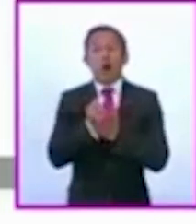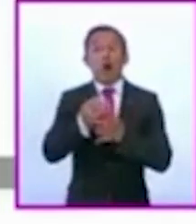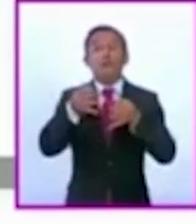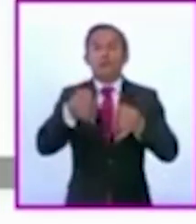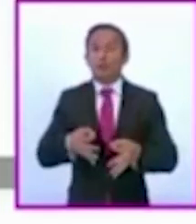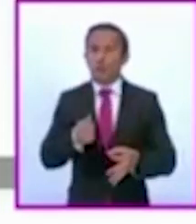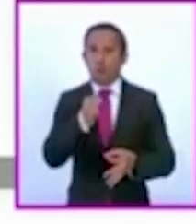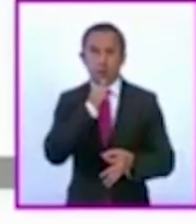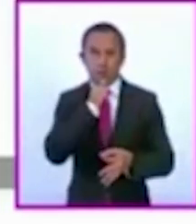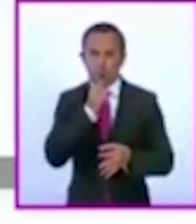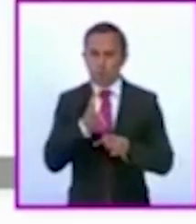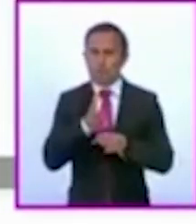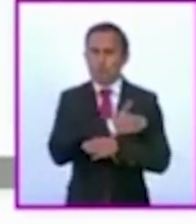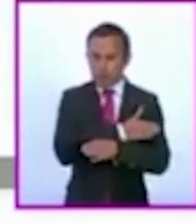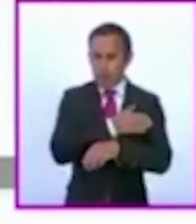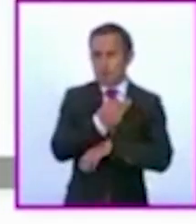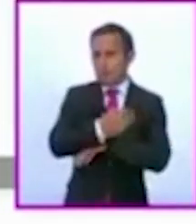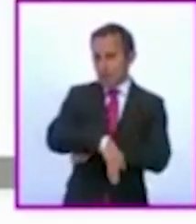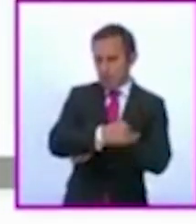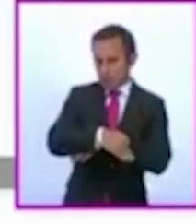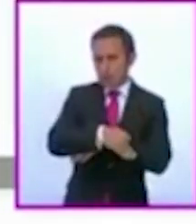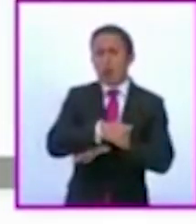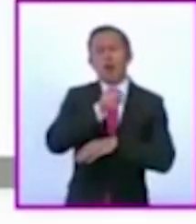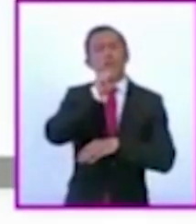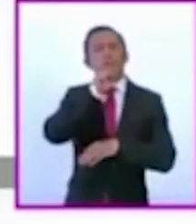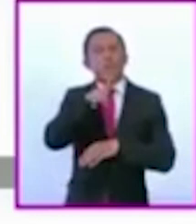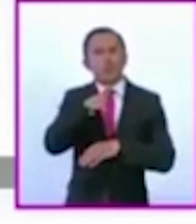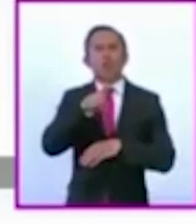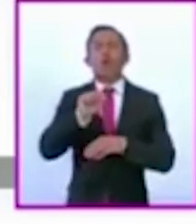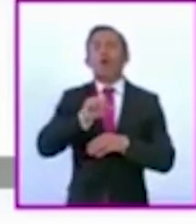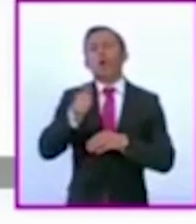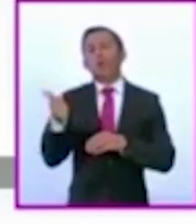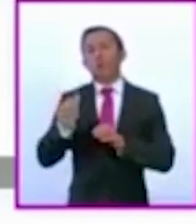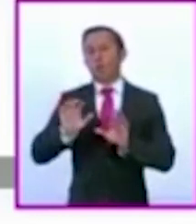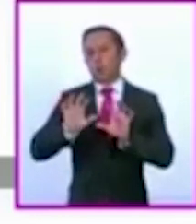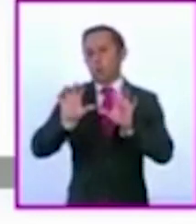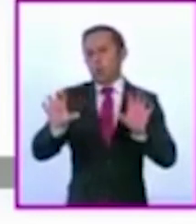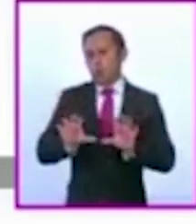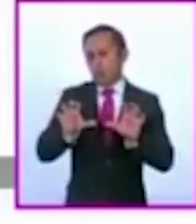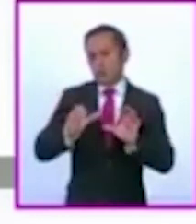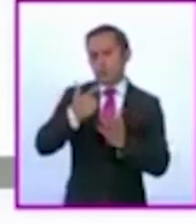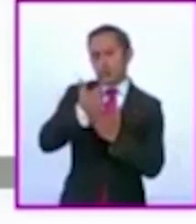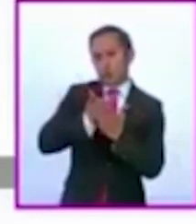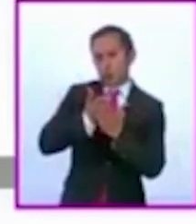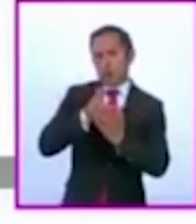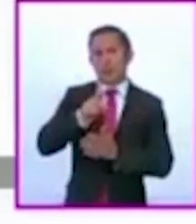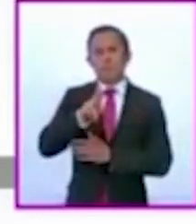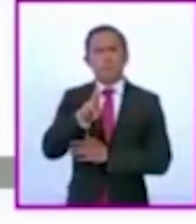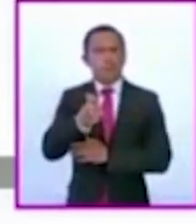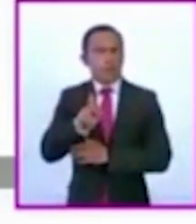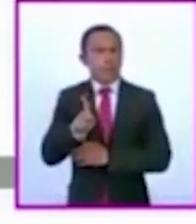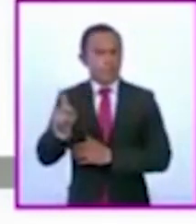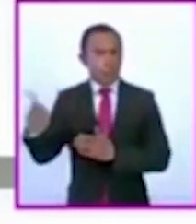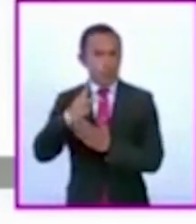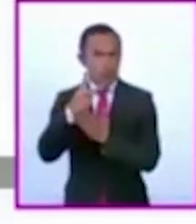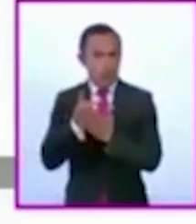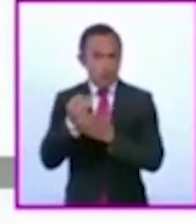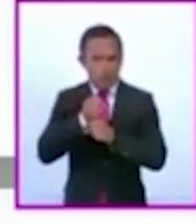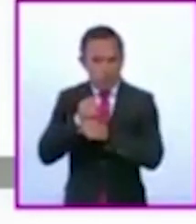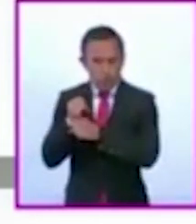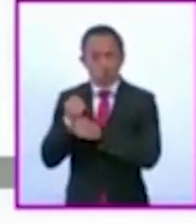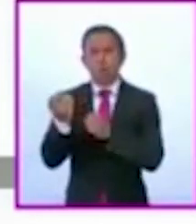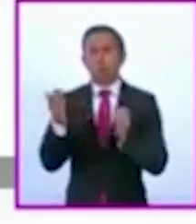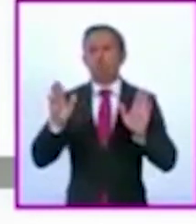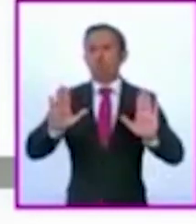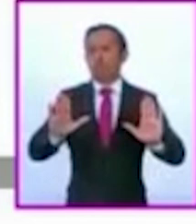estos momentos se están haciendo públicos a través del programa de resultados electorales preeliminares el prep los